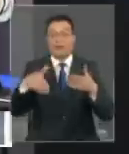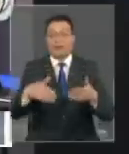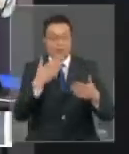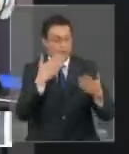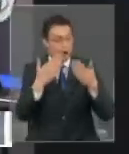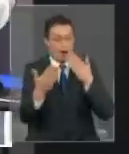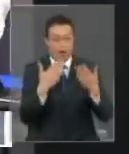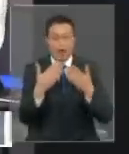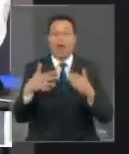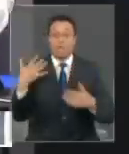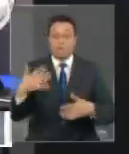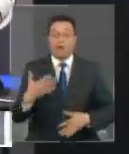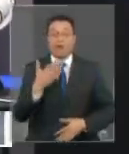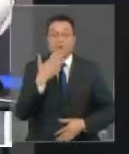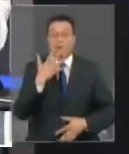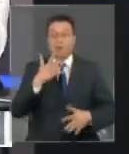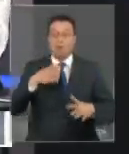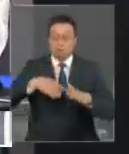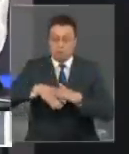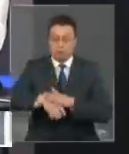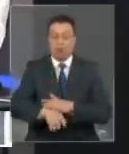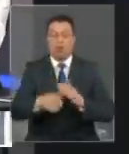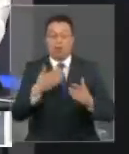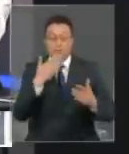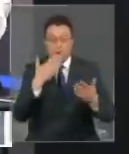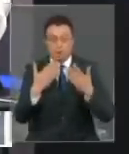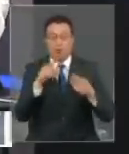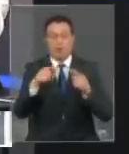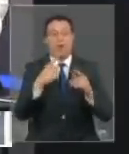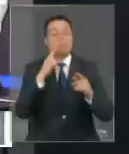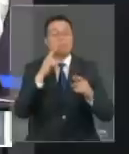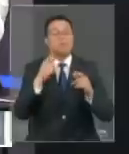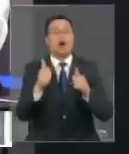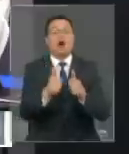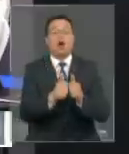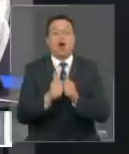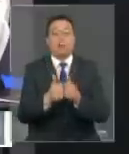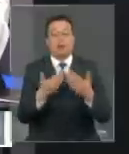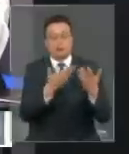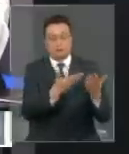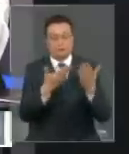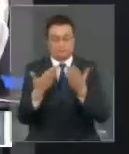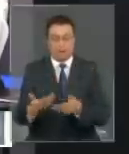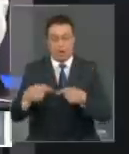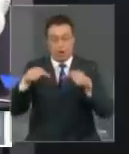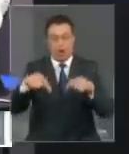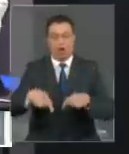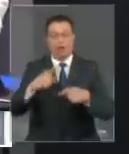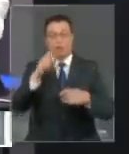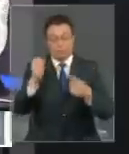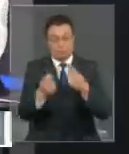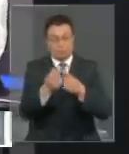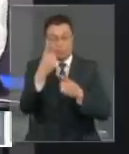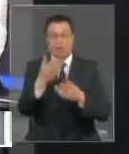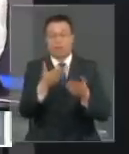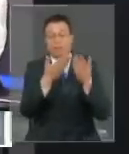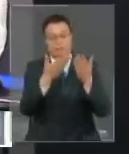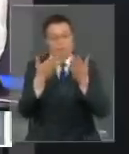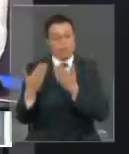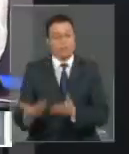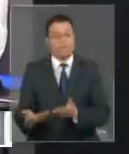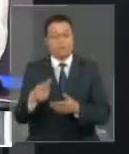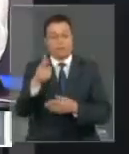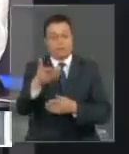debate, profundo por lo demás, vamos a presentar a quienes nos acompañan hoy. Vamos a partir este